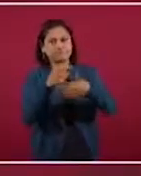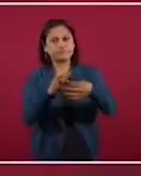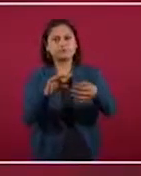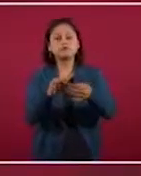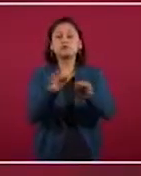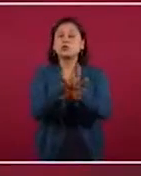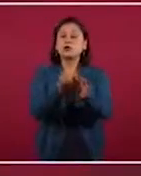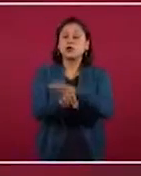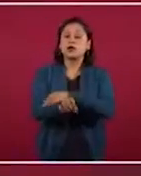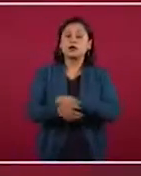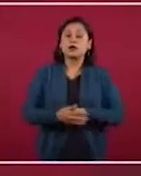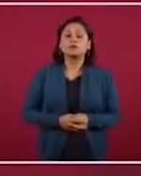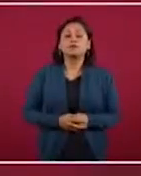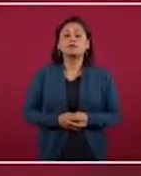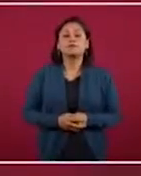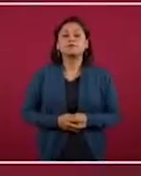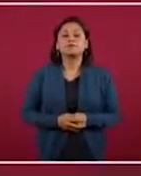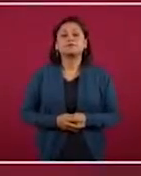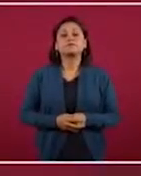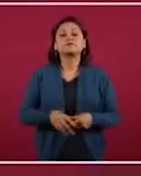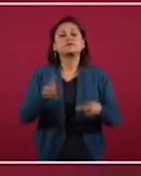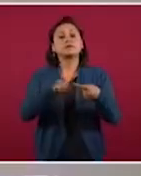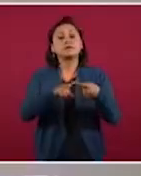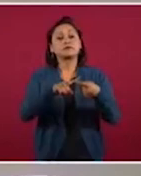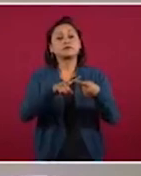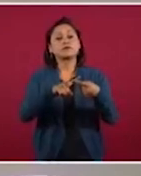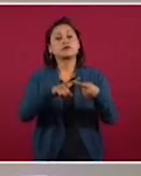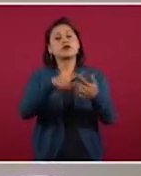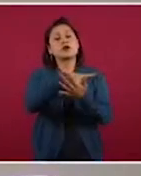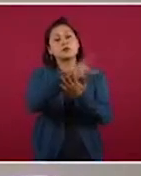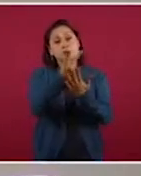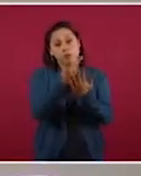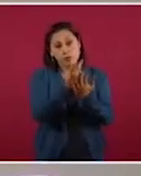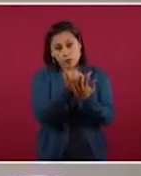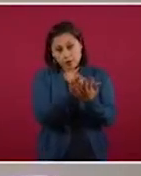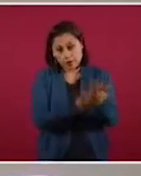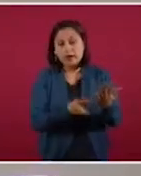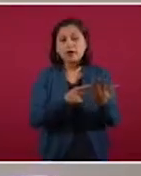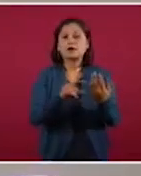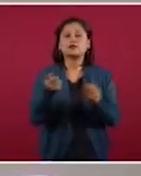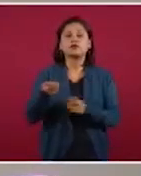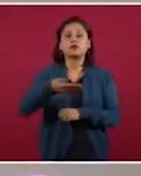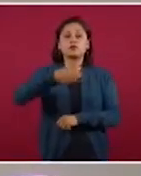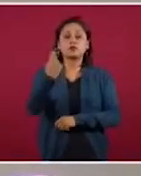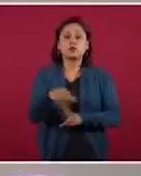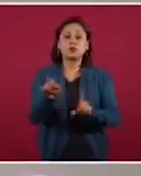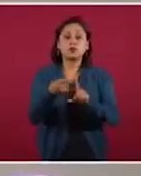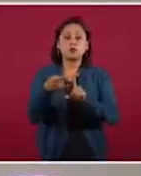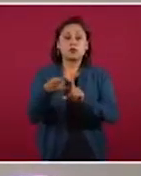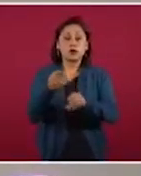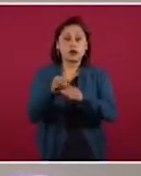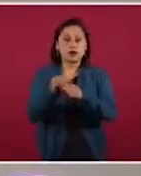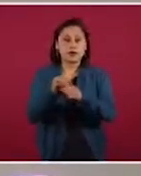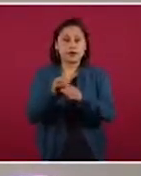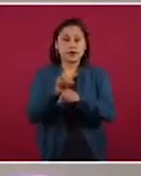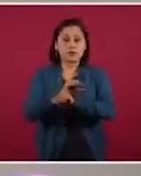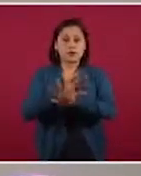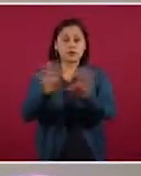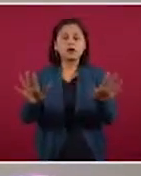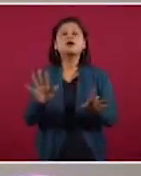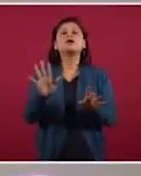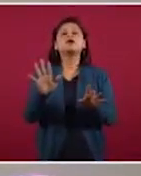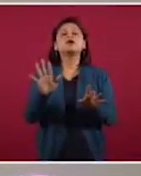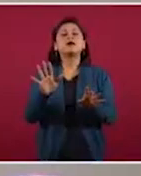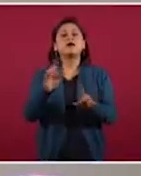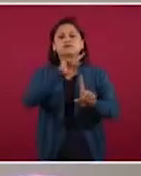programa, el proyecto Puerta Violeta, que es una estrategia para disminuir y erradicar